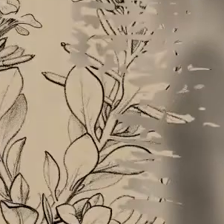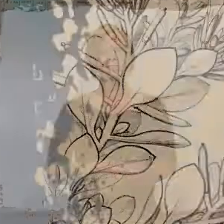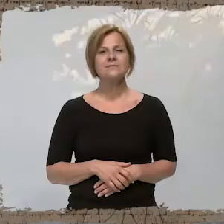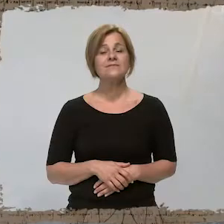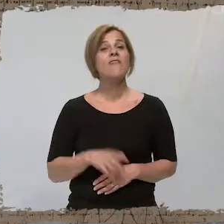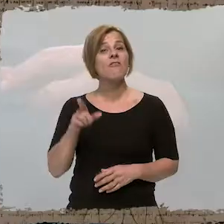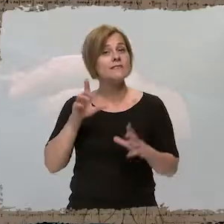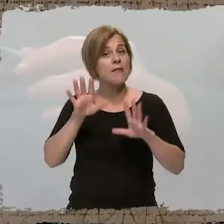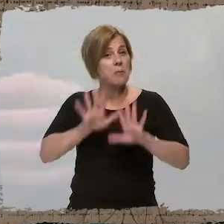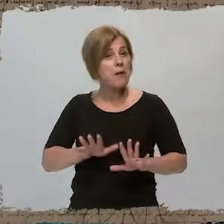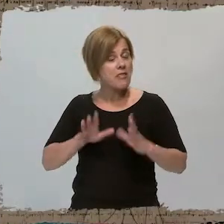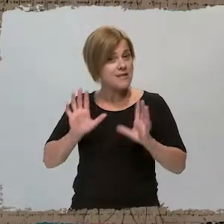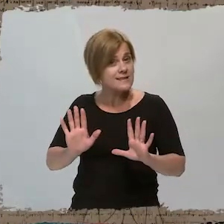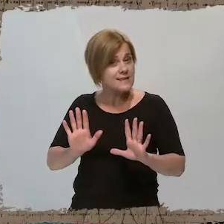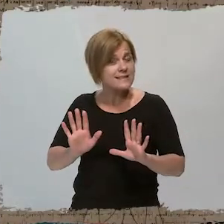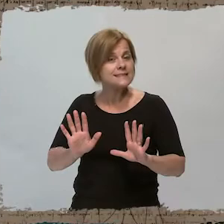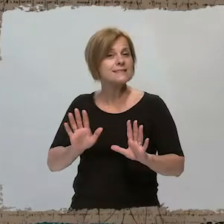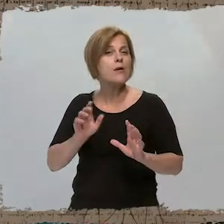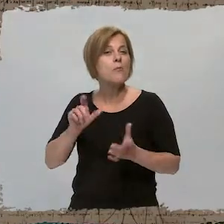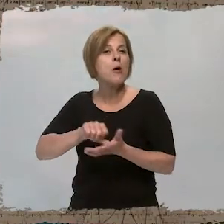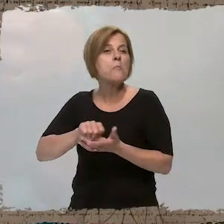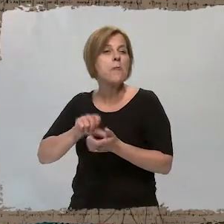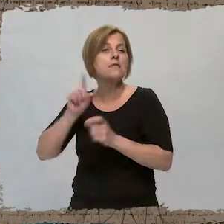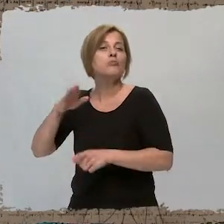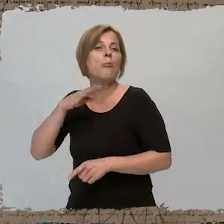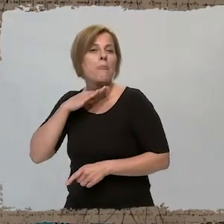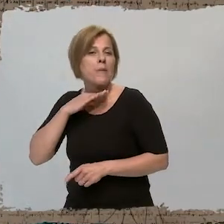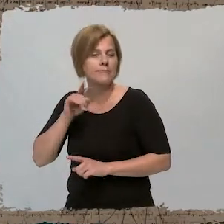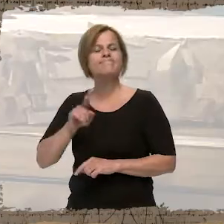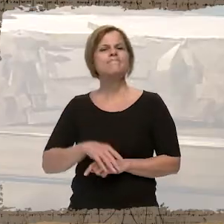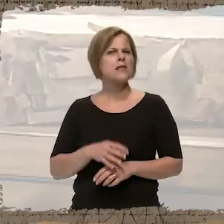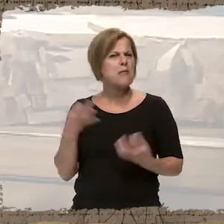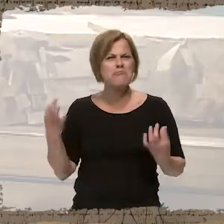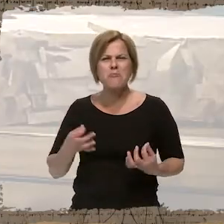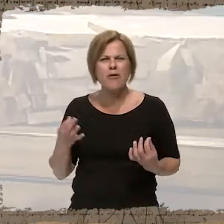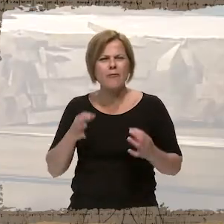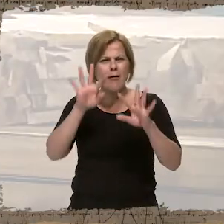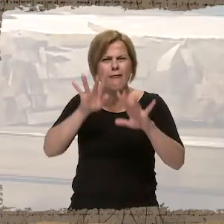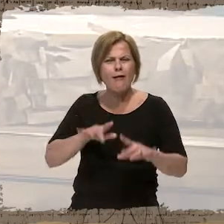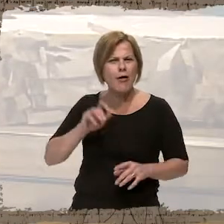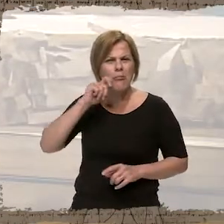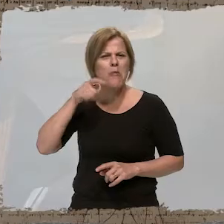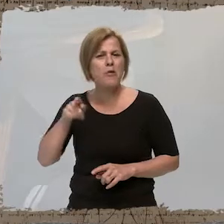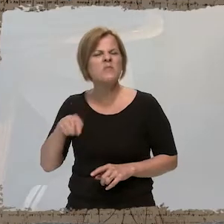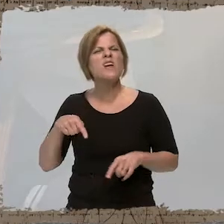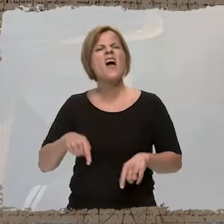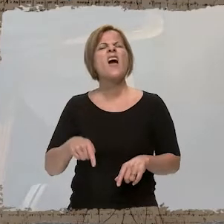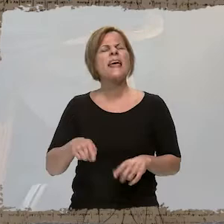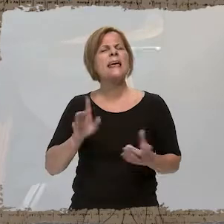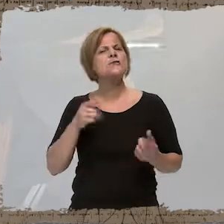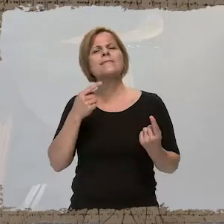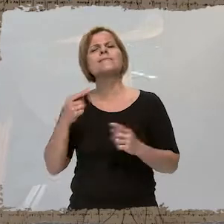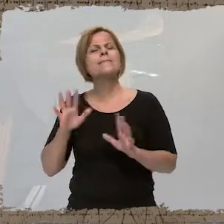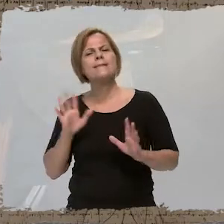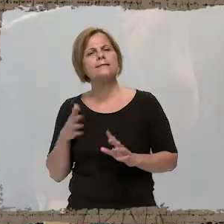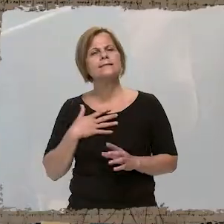desde esta pimienta que yo estoy haciendo se llama piñata mexicana sí está buenísima estos flecos me encantan porque las que son de acá